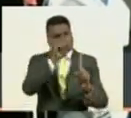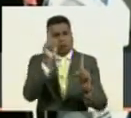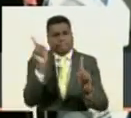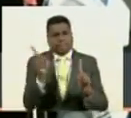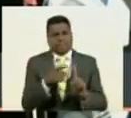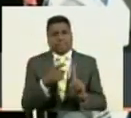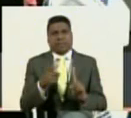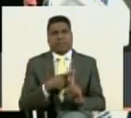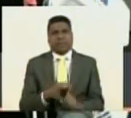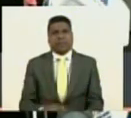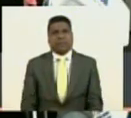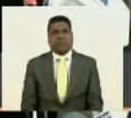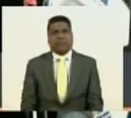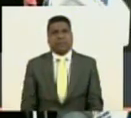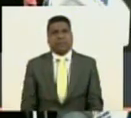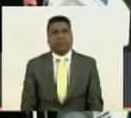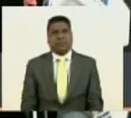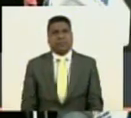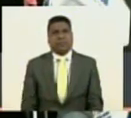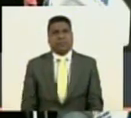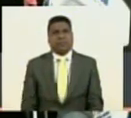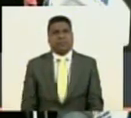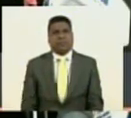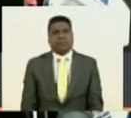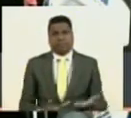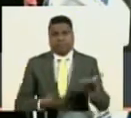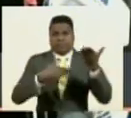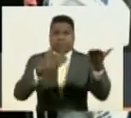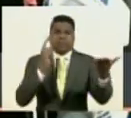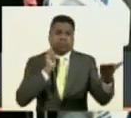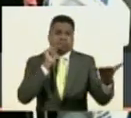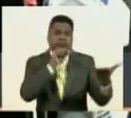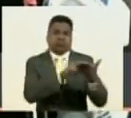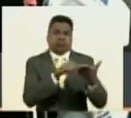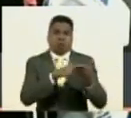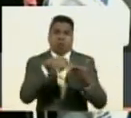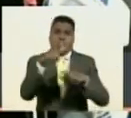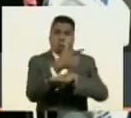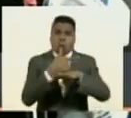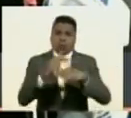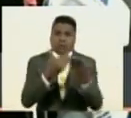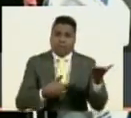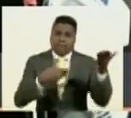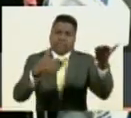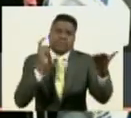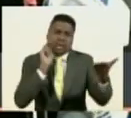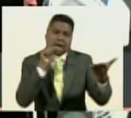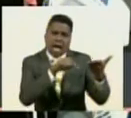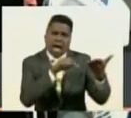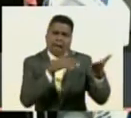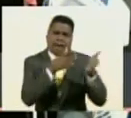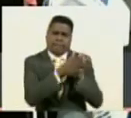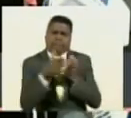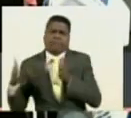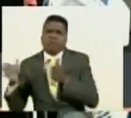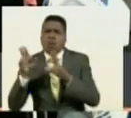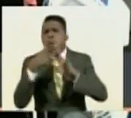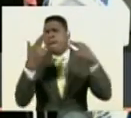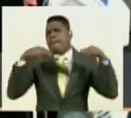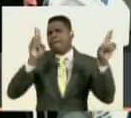principal que presenta el gobierno para la constituyente y la consecución de la paz,